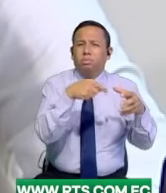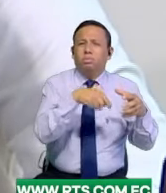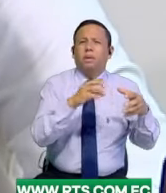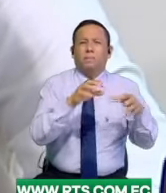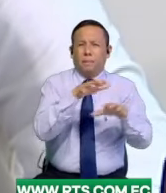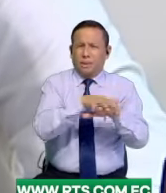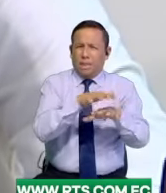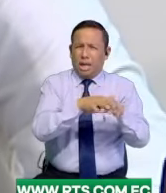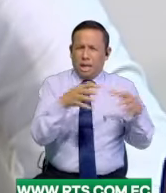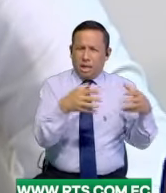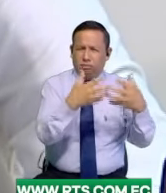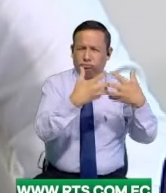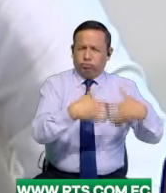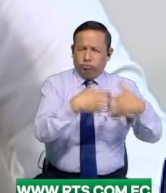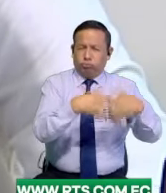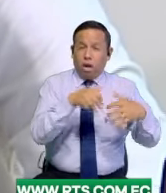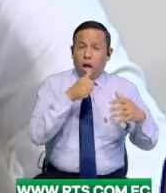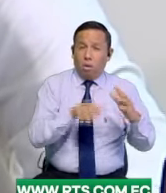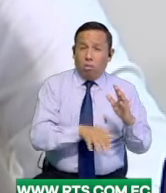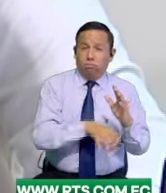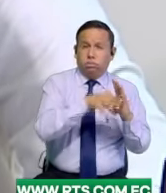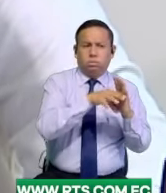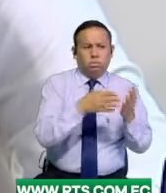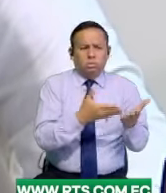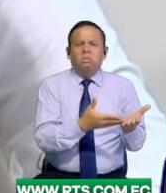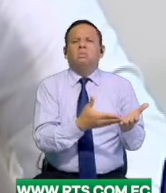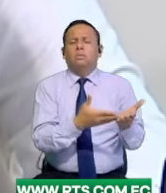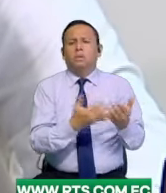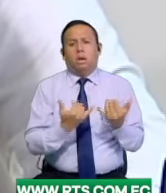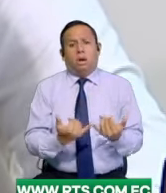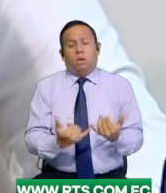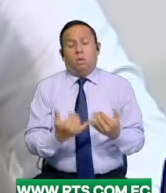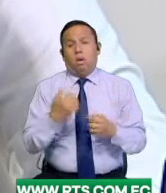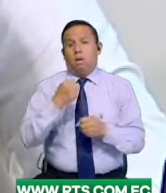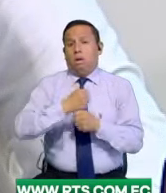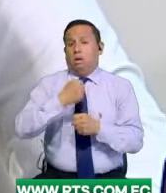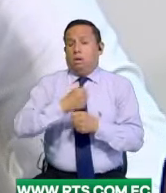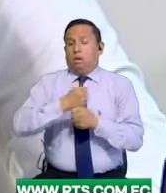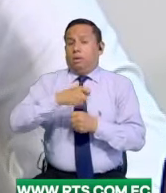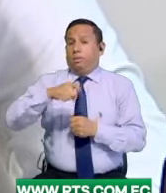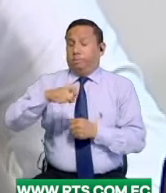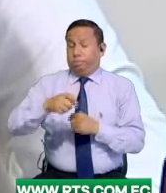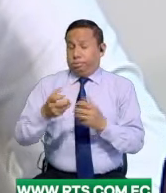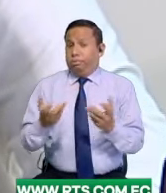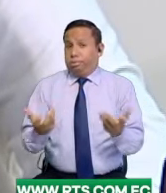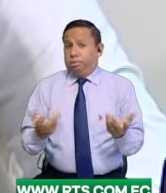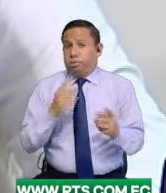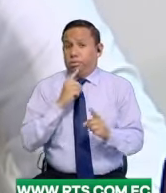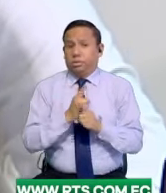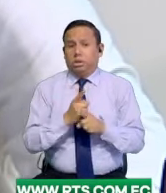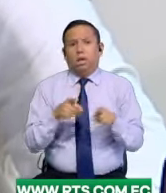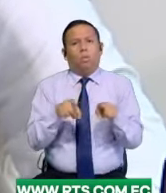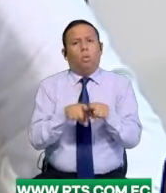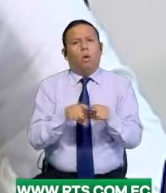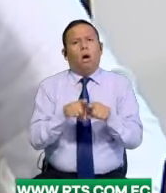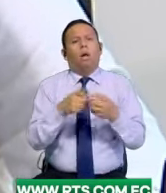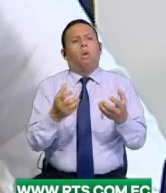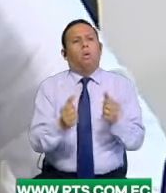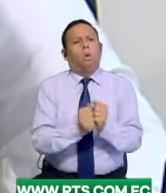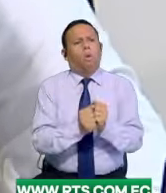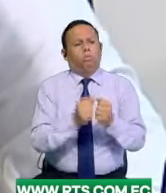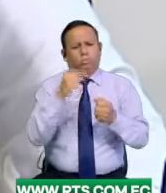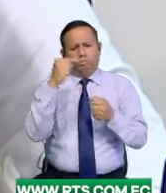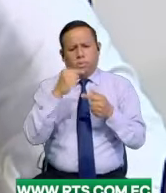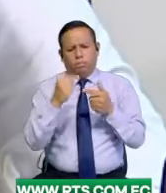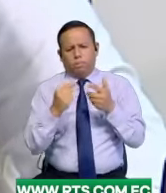machala eh En realidad Ahorita hay un trabajo bastante arduo de en paralelo trabajar bastantes cosas al mismo